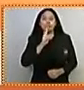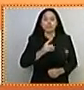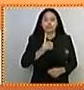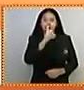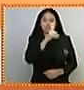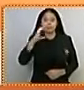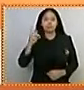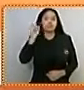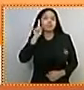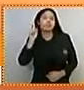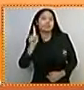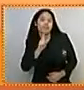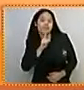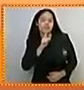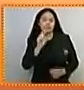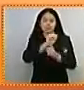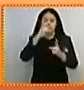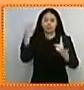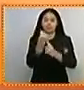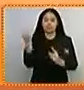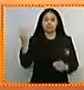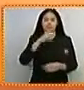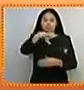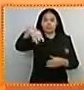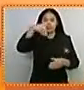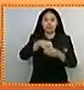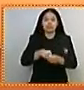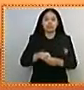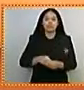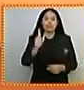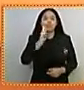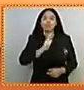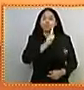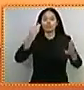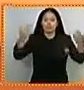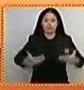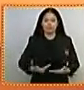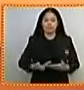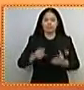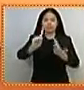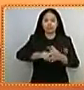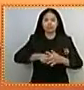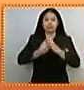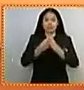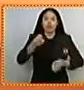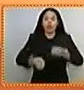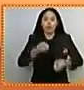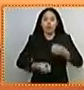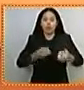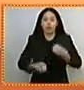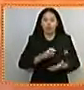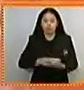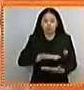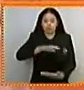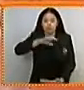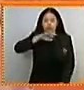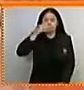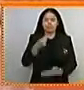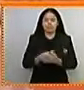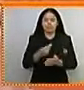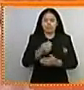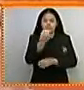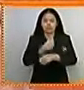discapacidad auditiva. Por una sociedad inclusiva, Loto dice presente. Damos inicio al sorteo multiplicando su dinero